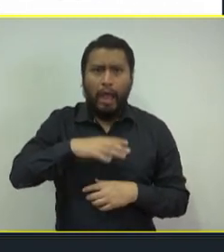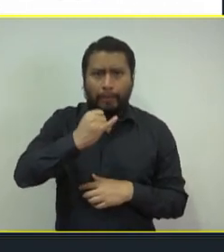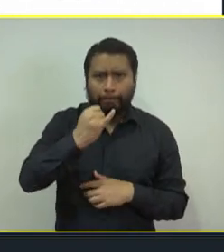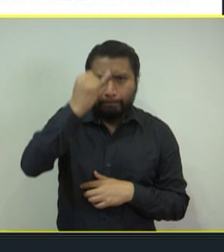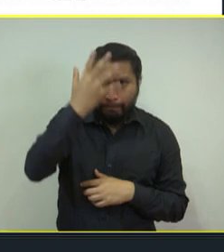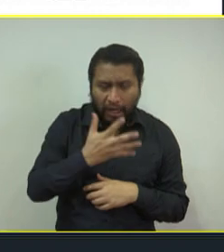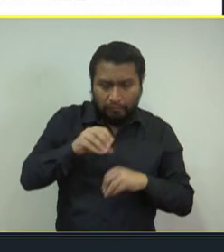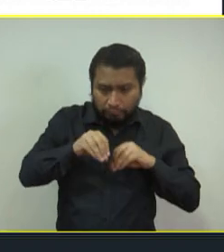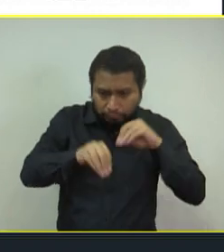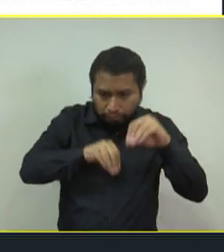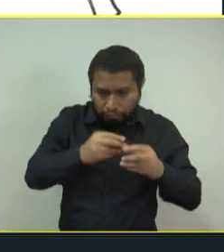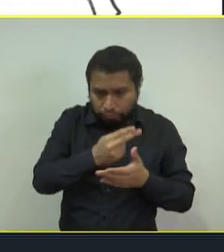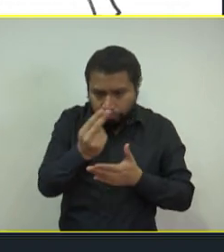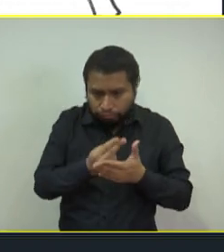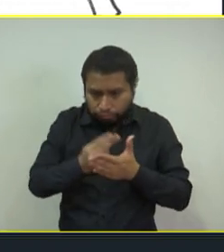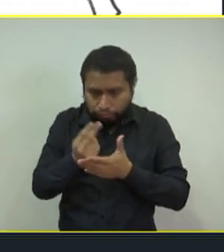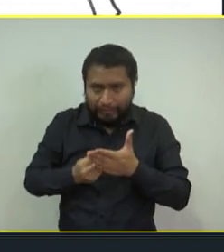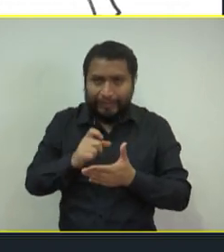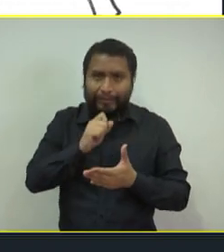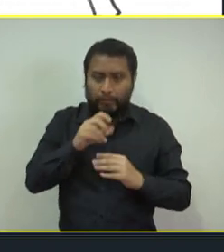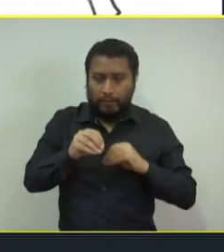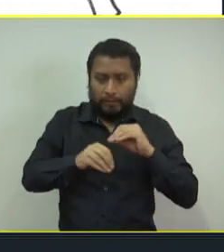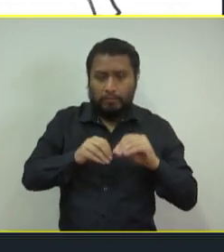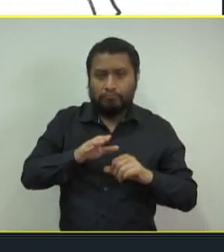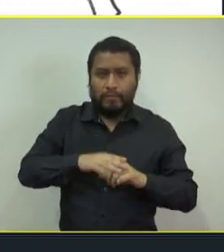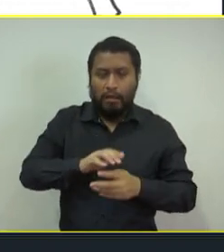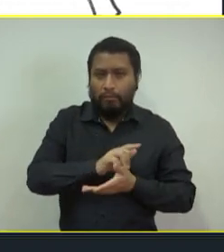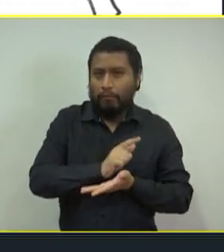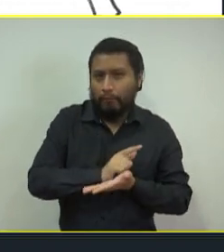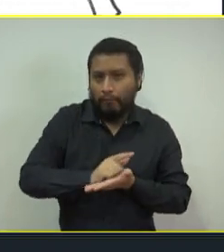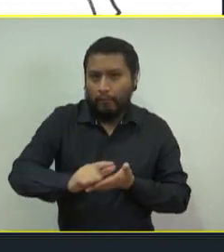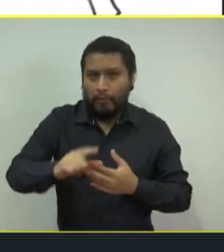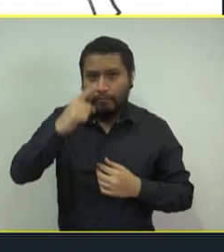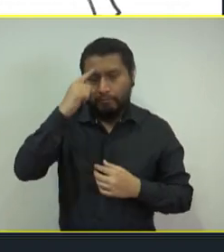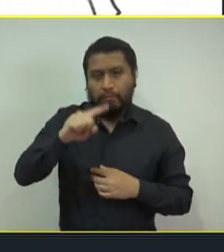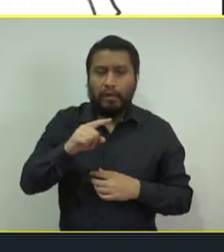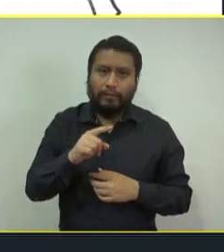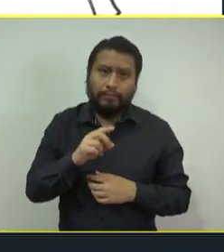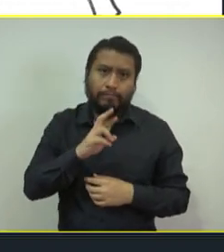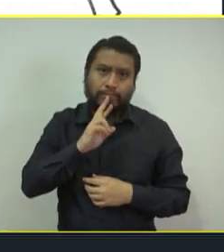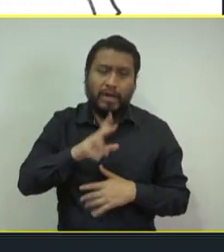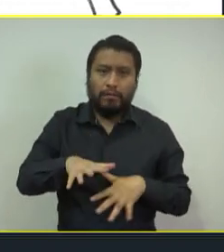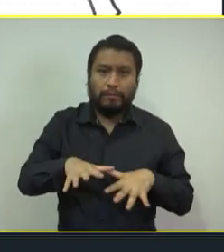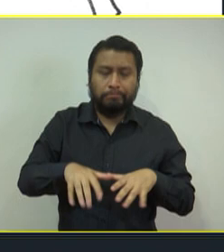ilustraciones, hicimos una limpieza de estas para obtener un resultado más prolijo.